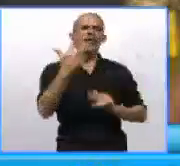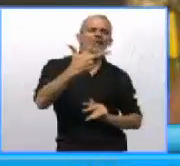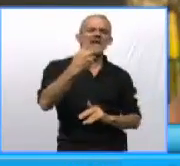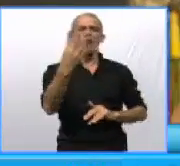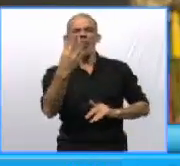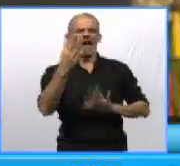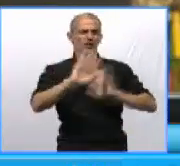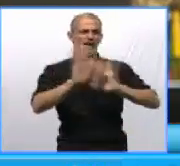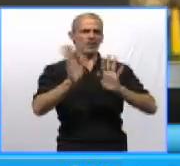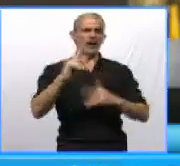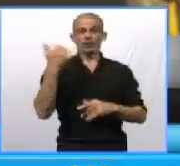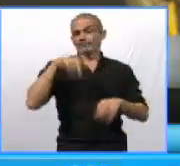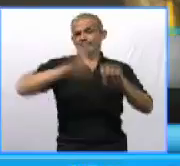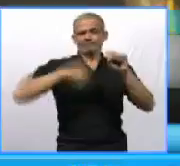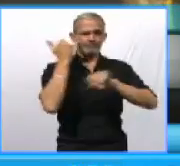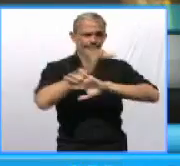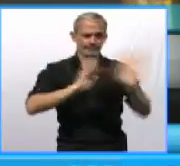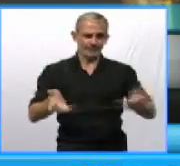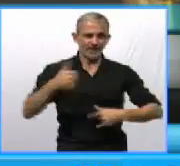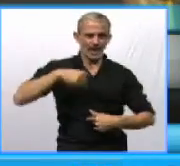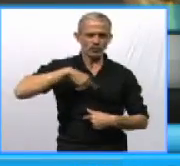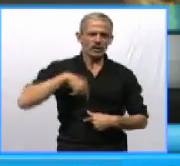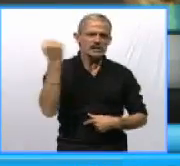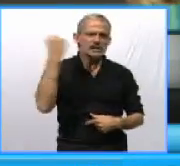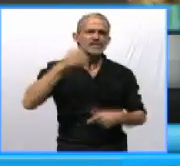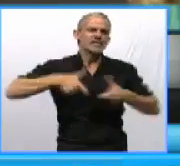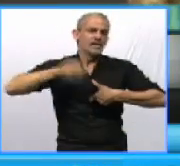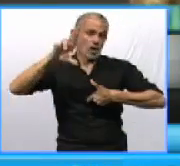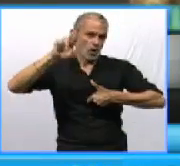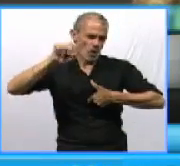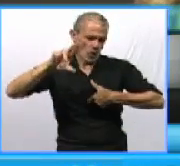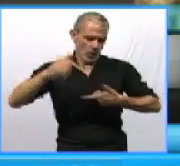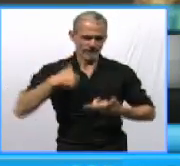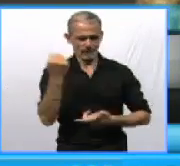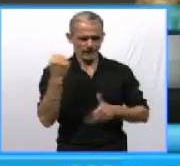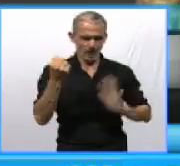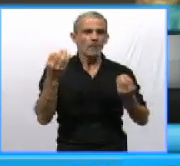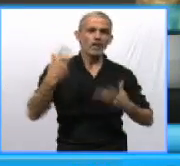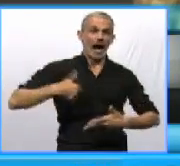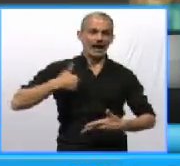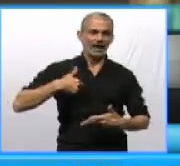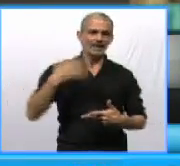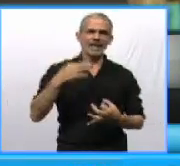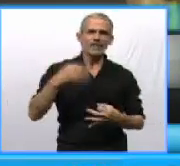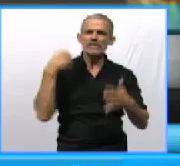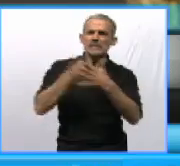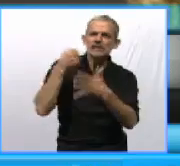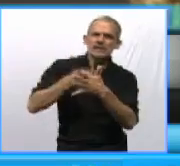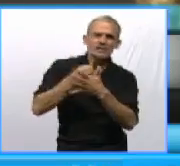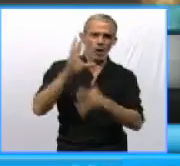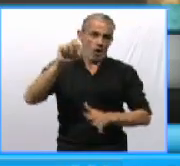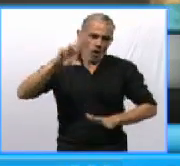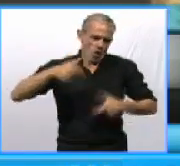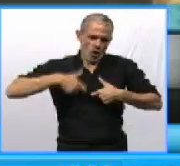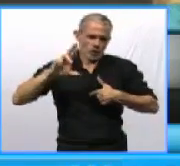3 o 4. Creo que nosotros vamos a ir a buscar el oro, pero porque Argentina tiene que ir siempre a buscar el oro.